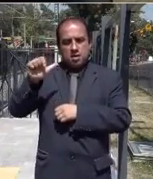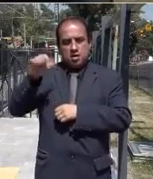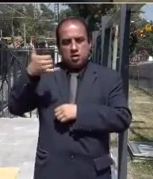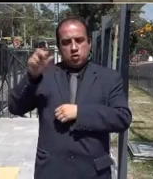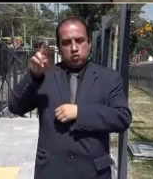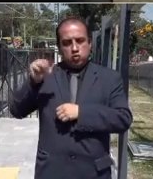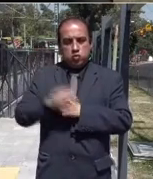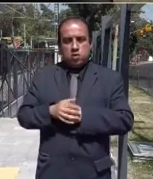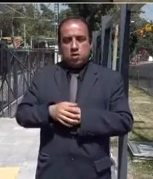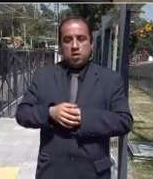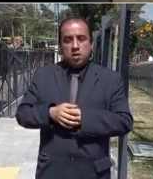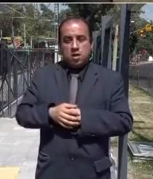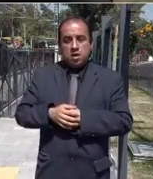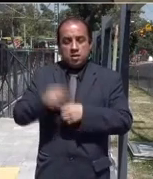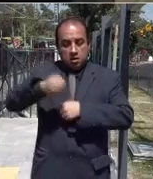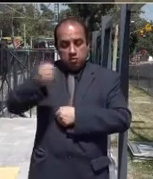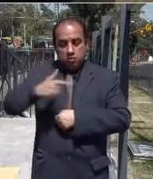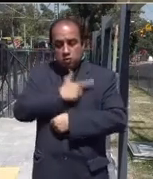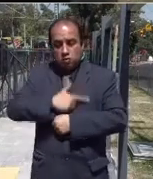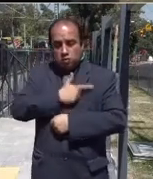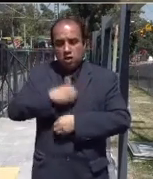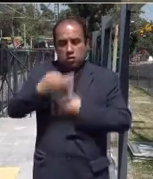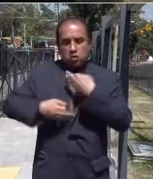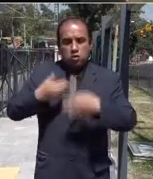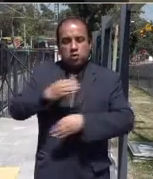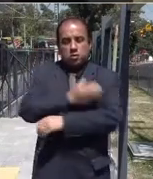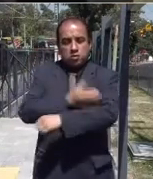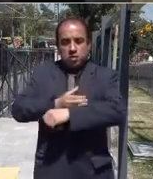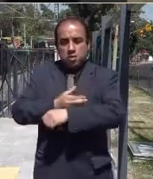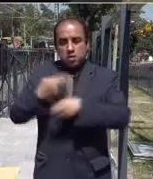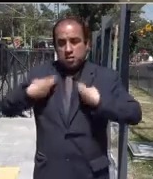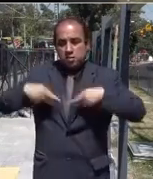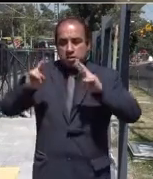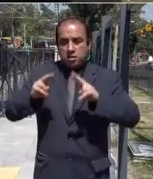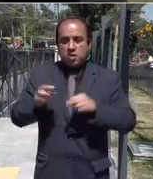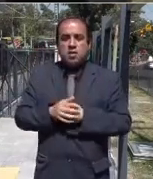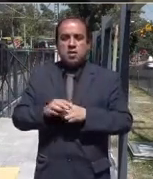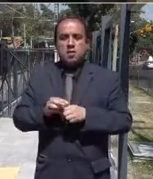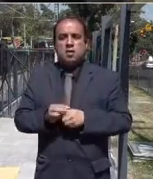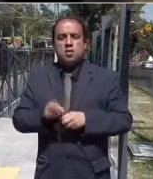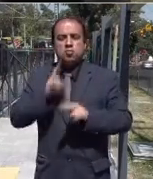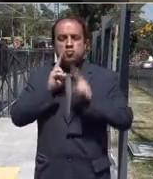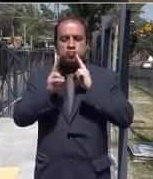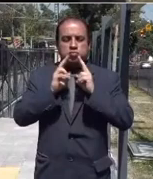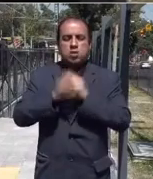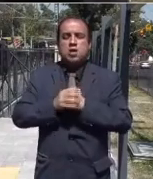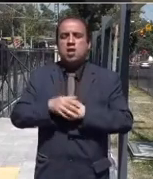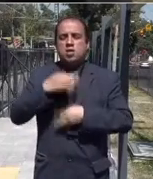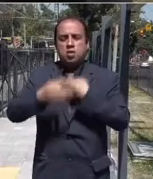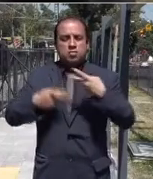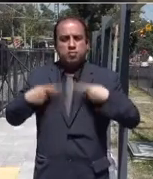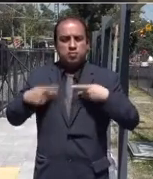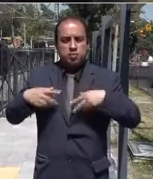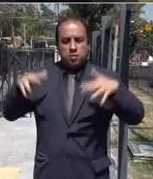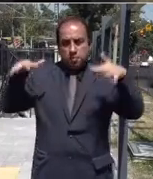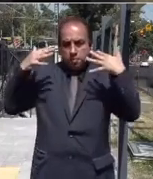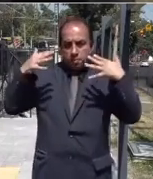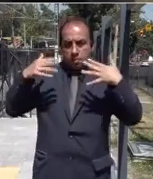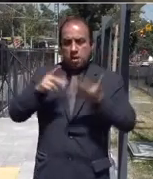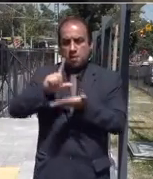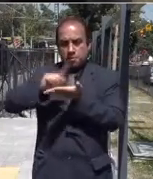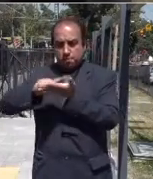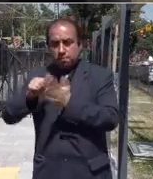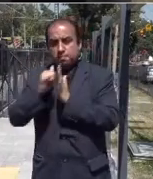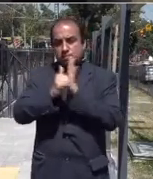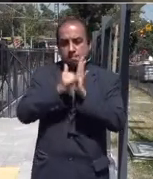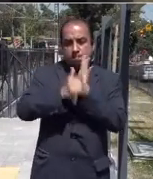gusto a todos los que hoy nos acompañan, representantes de medios de comunicación y a todas las personas que nos siguen a través de las redes